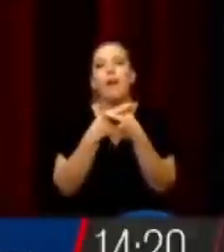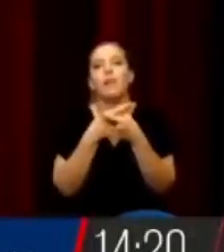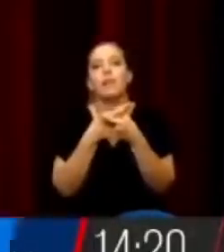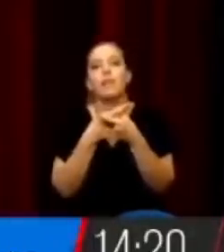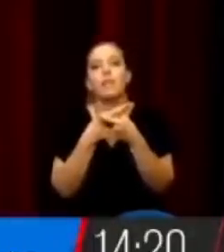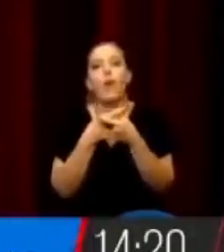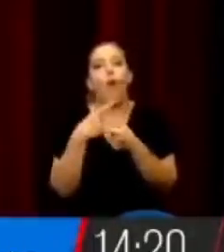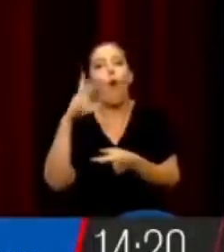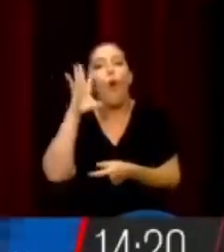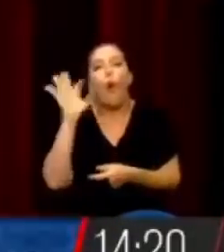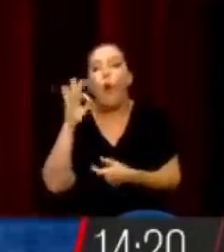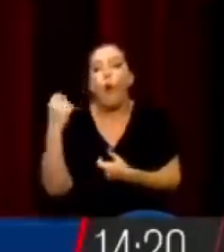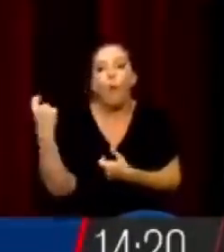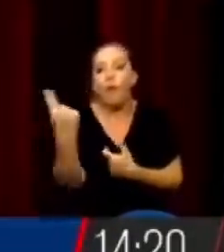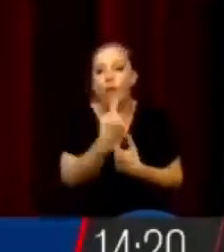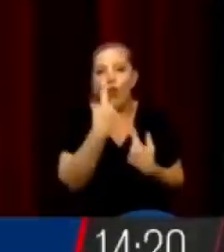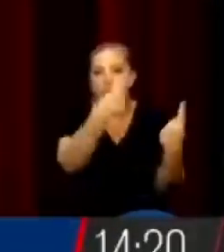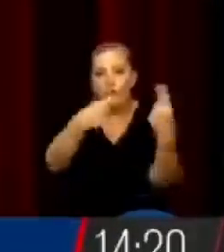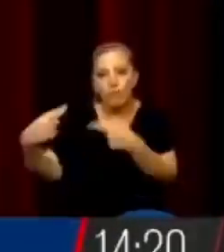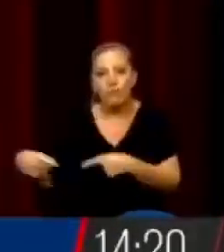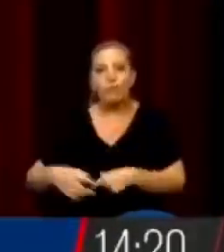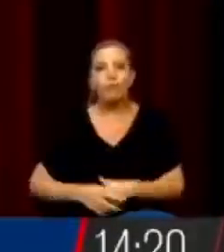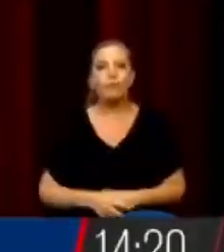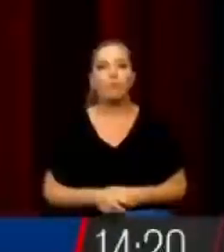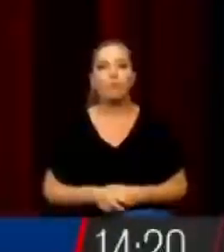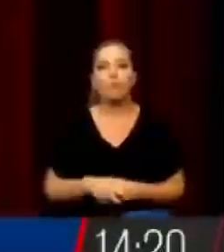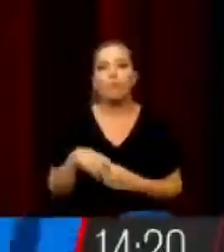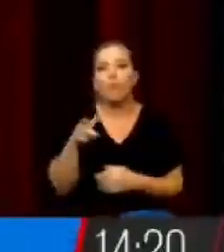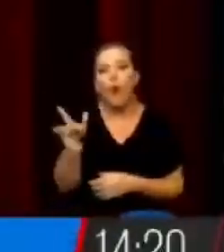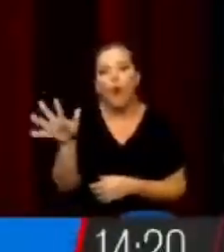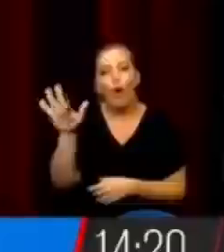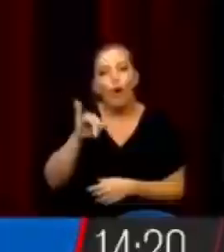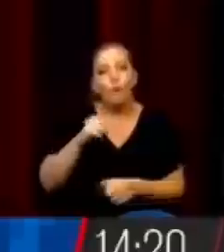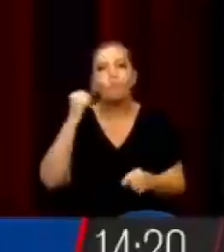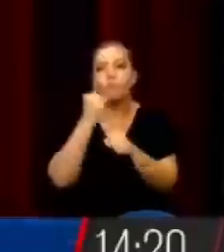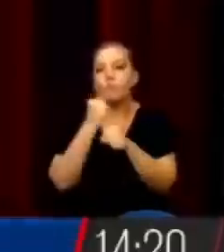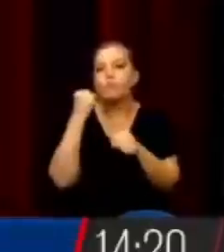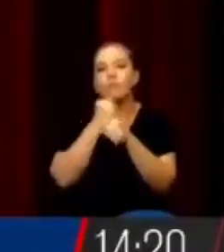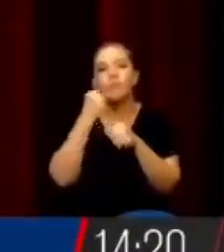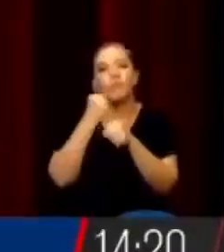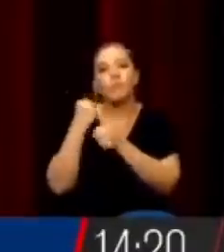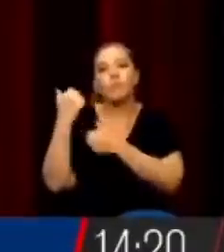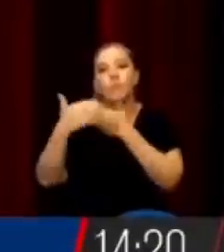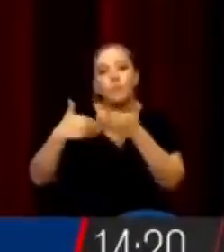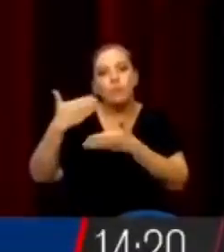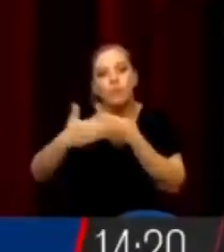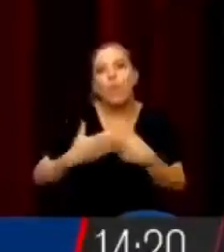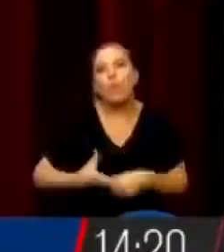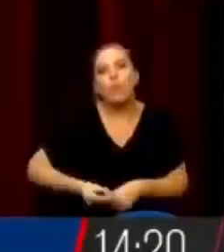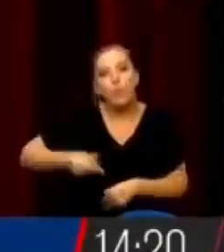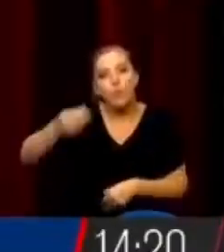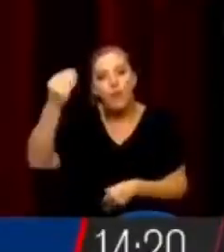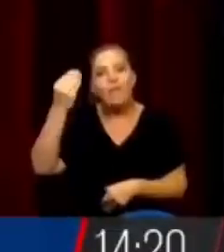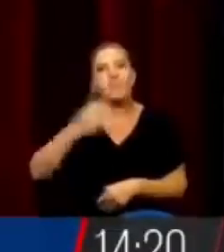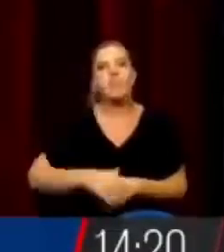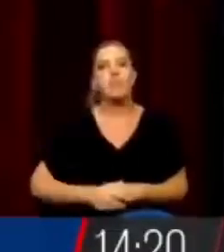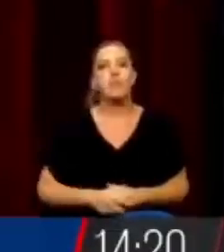nuestro posicionamiento, el día a día de la tarea que llevamos muchas veces significa